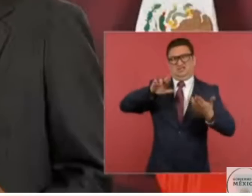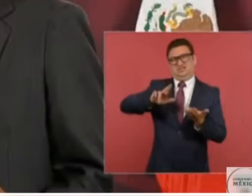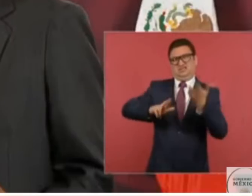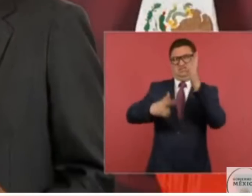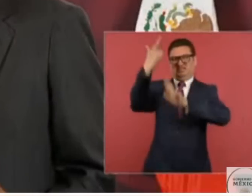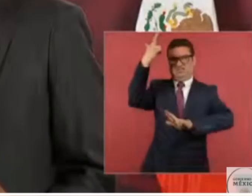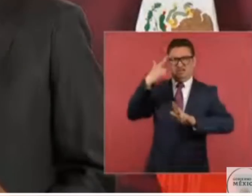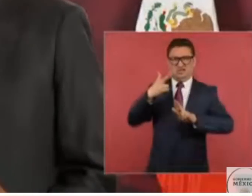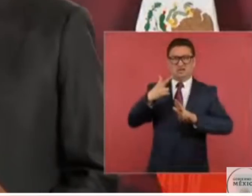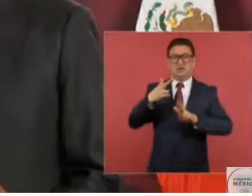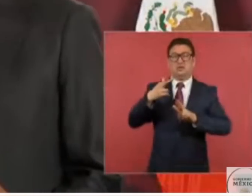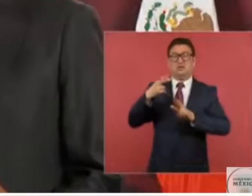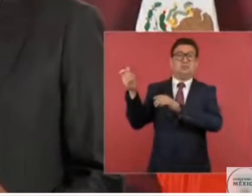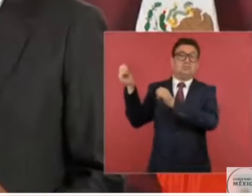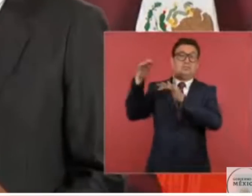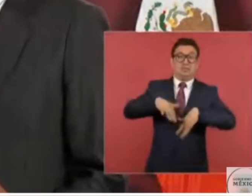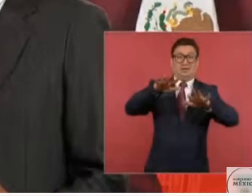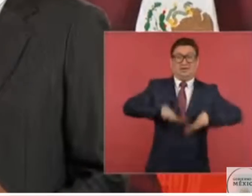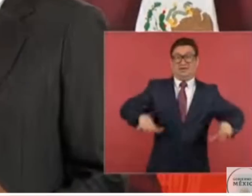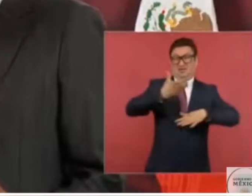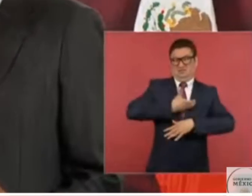Tomaron aquí el palacio, lo quemaron.